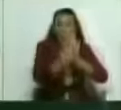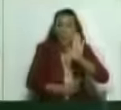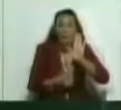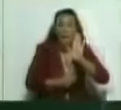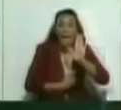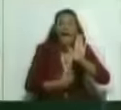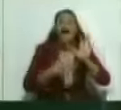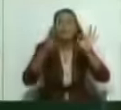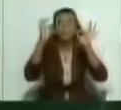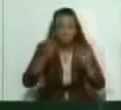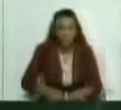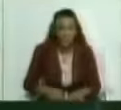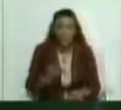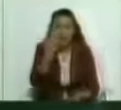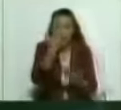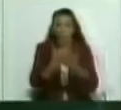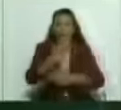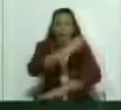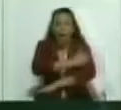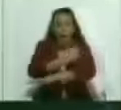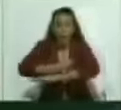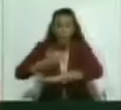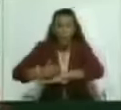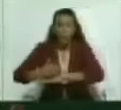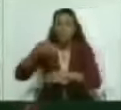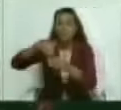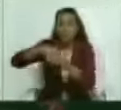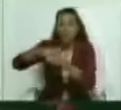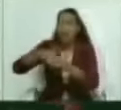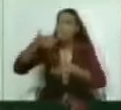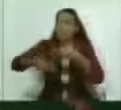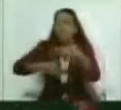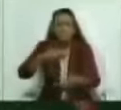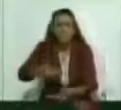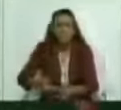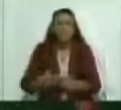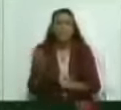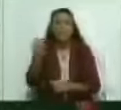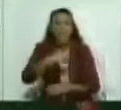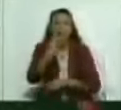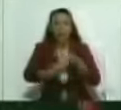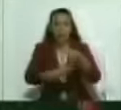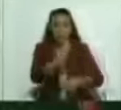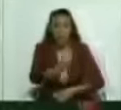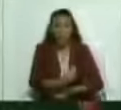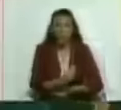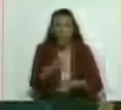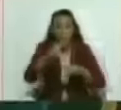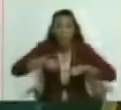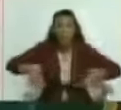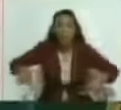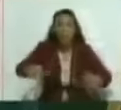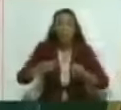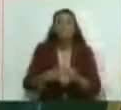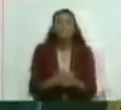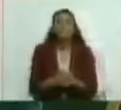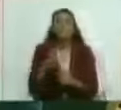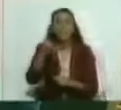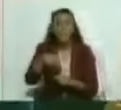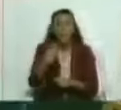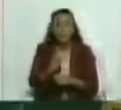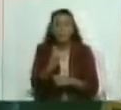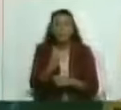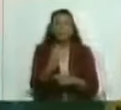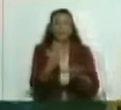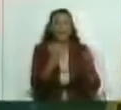sido consignada ante la Junta Nacional Electoral. Este procedimiento, además de realizarse en la Junta Nacional Electoral, también se puede